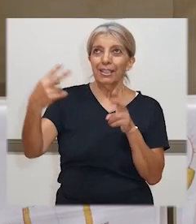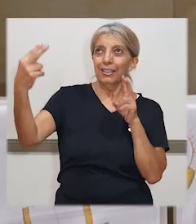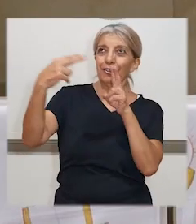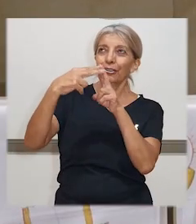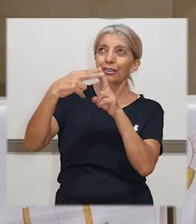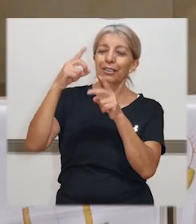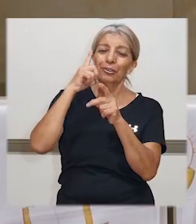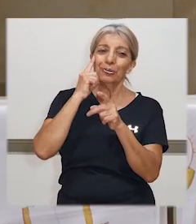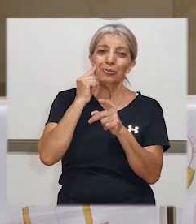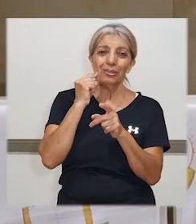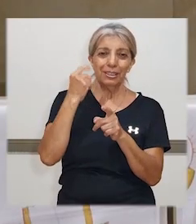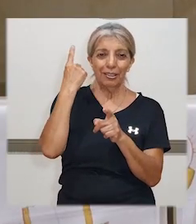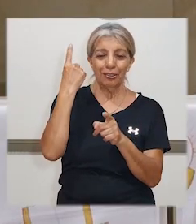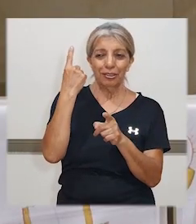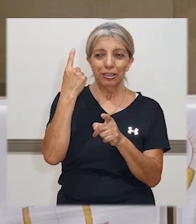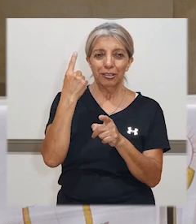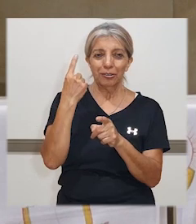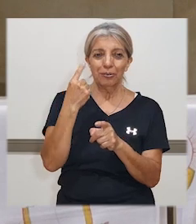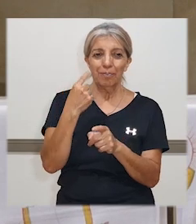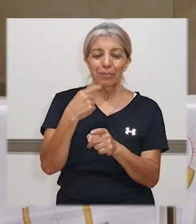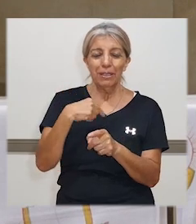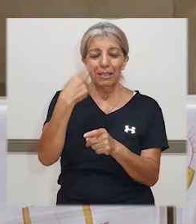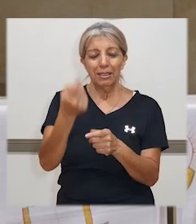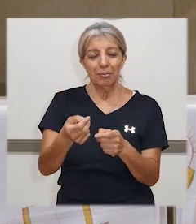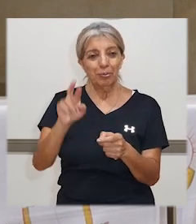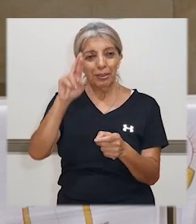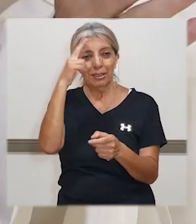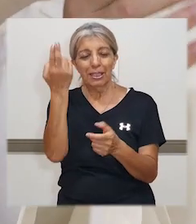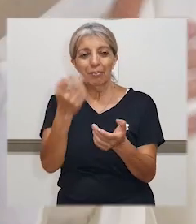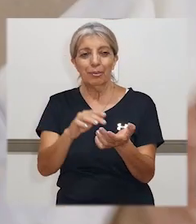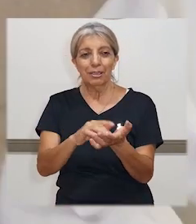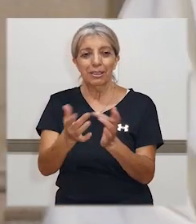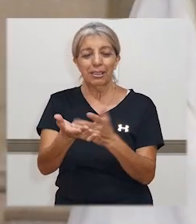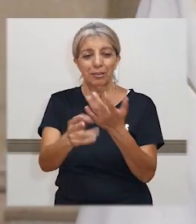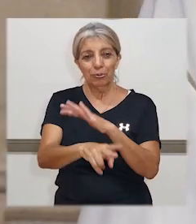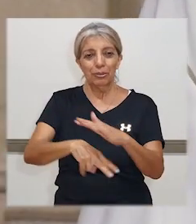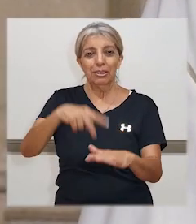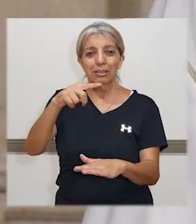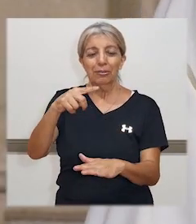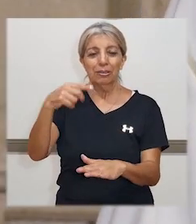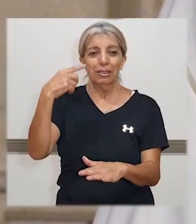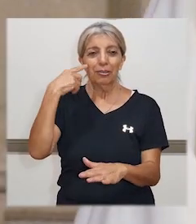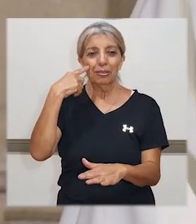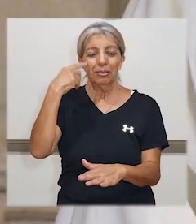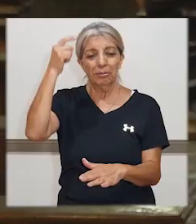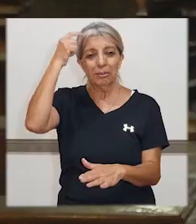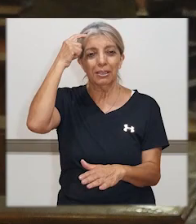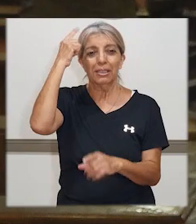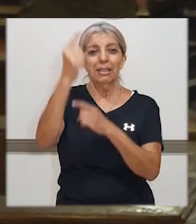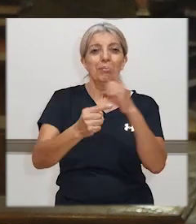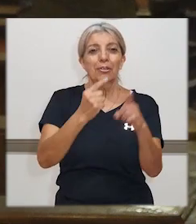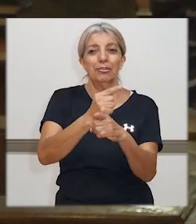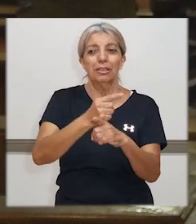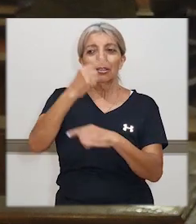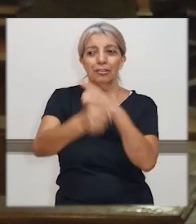eternas a las ovejas que redimiste con la preciosa sangre de tu Hijo, que vive y reina por los siglos de los siglos.